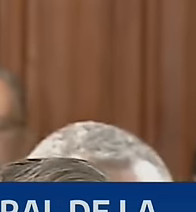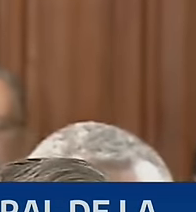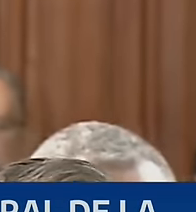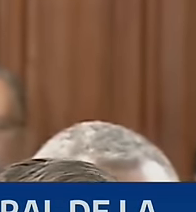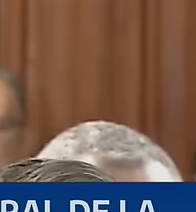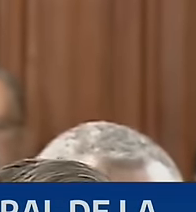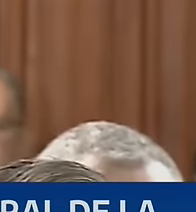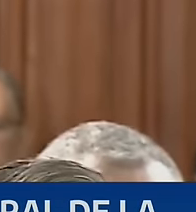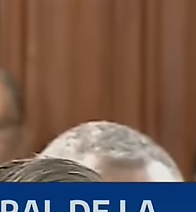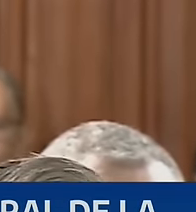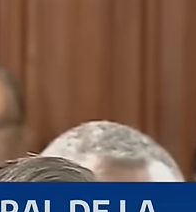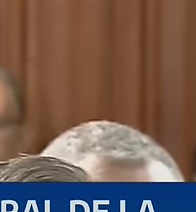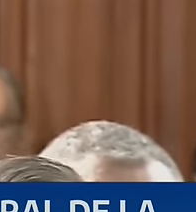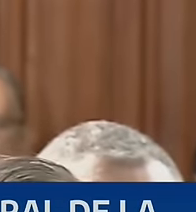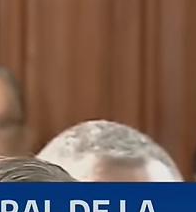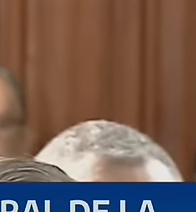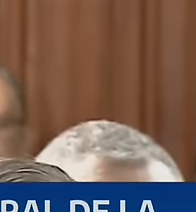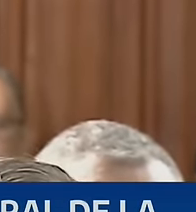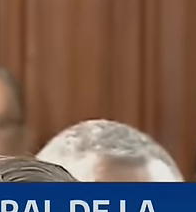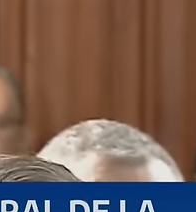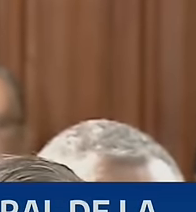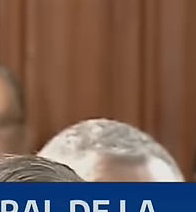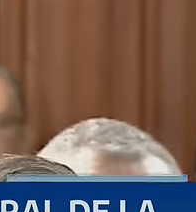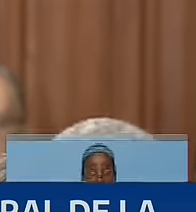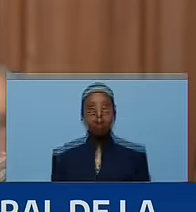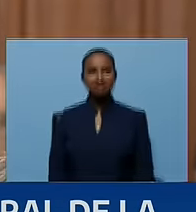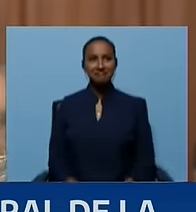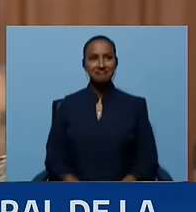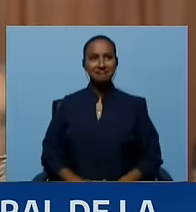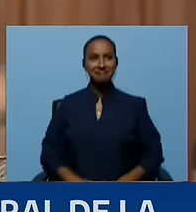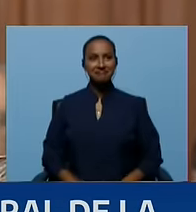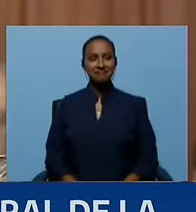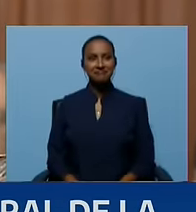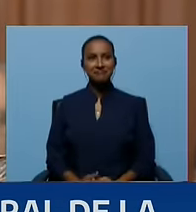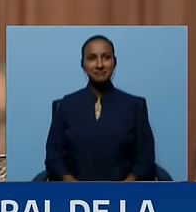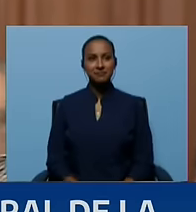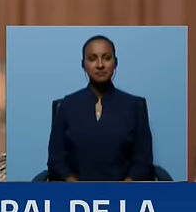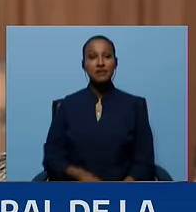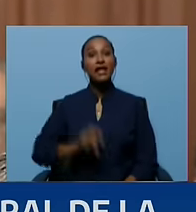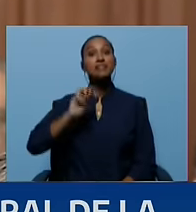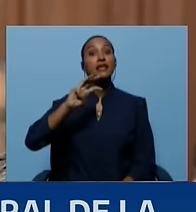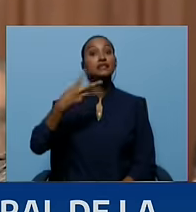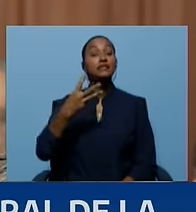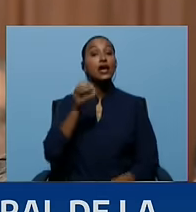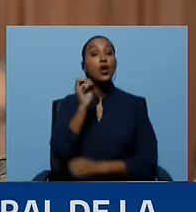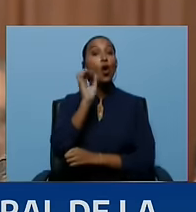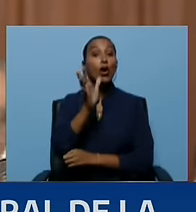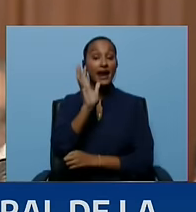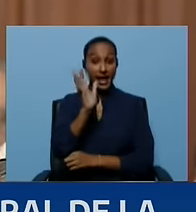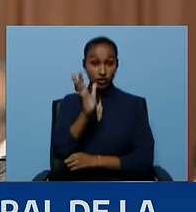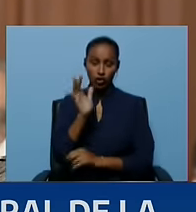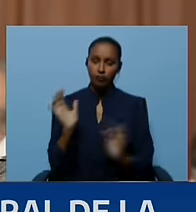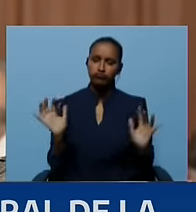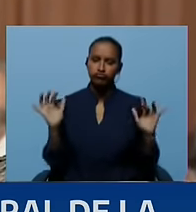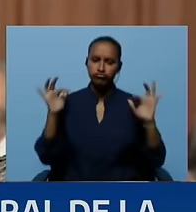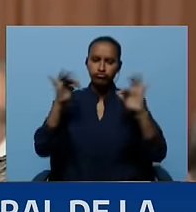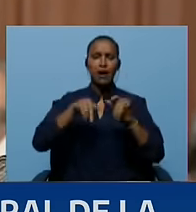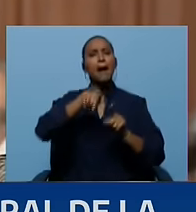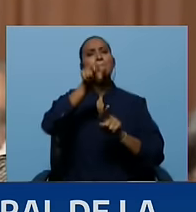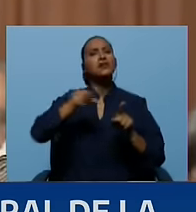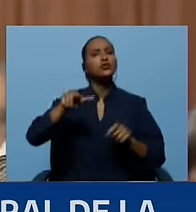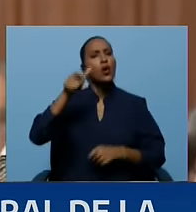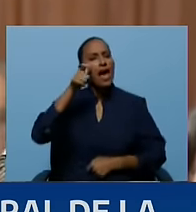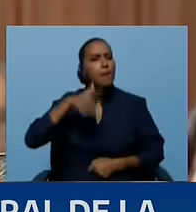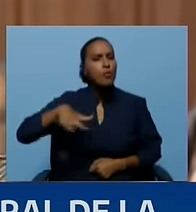cumplir todo lo que me comprometí allí. Y convócate al tercer congreso campesino nacional para discutir la política de